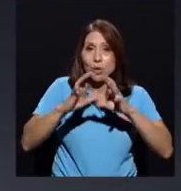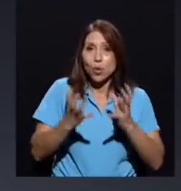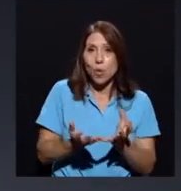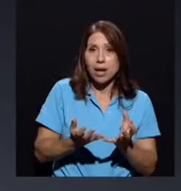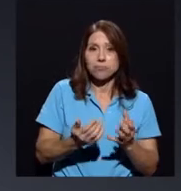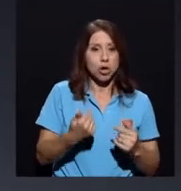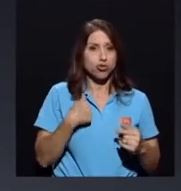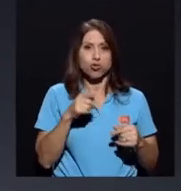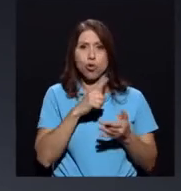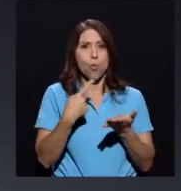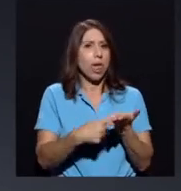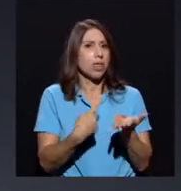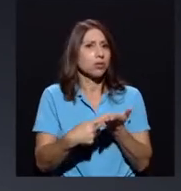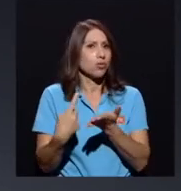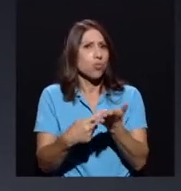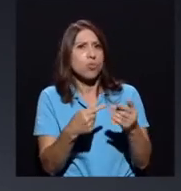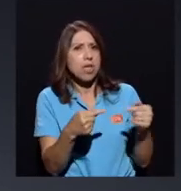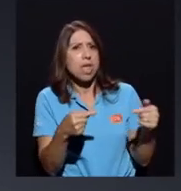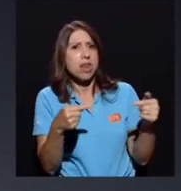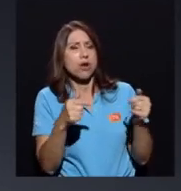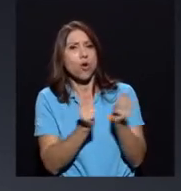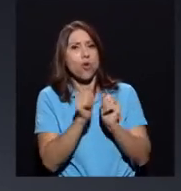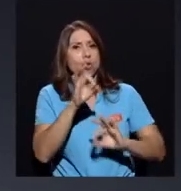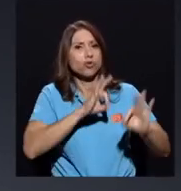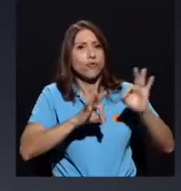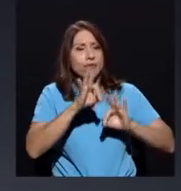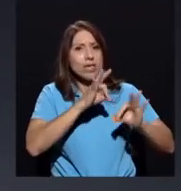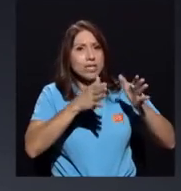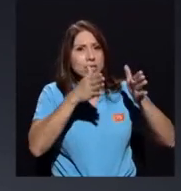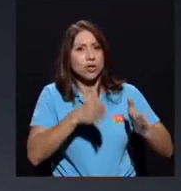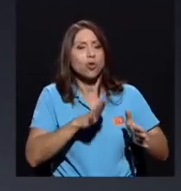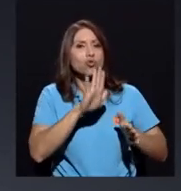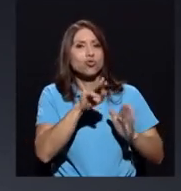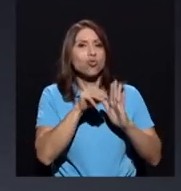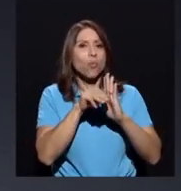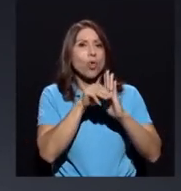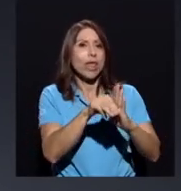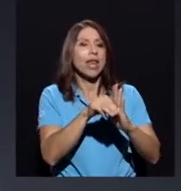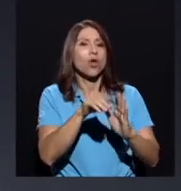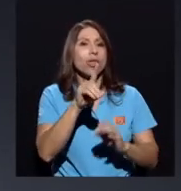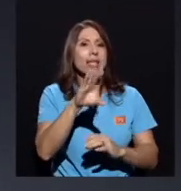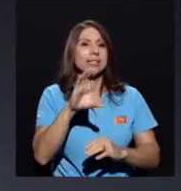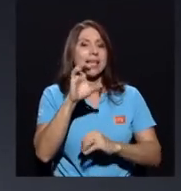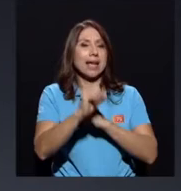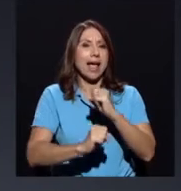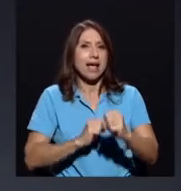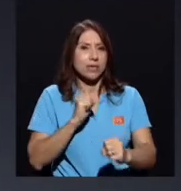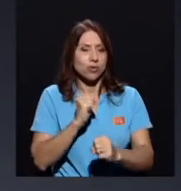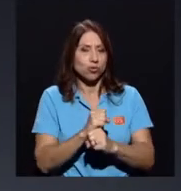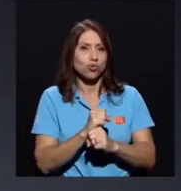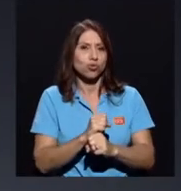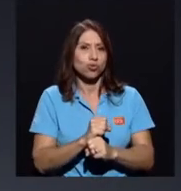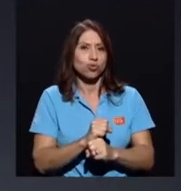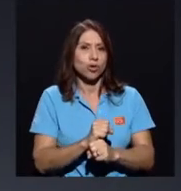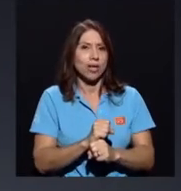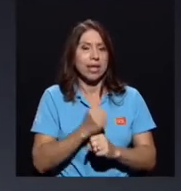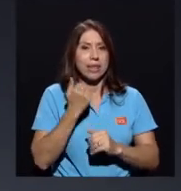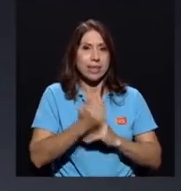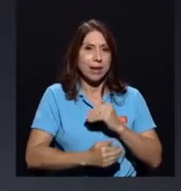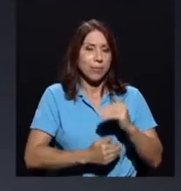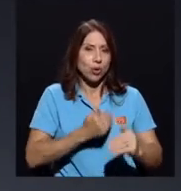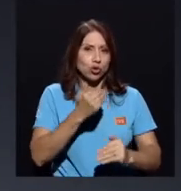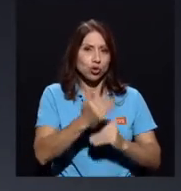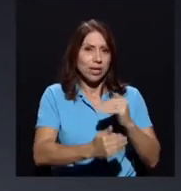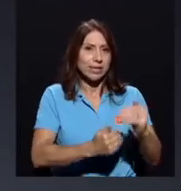sus modelos de de 100 años de del proceso